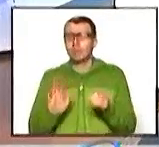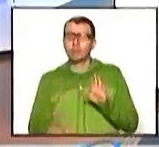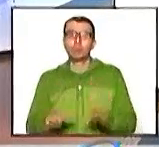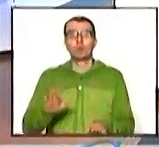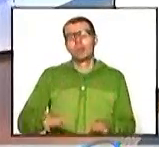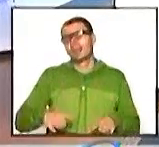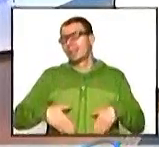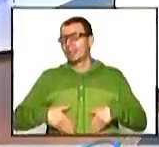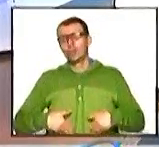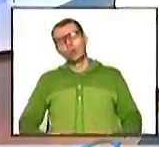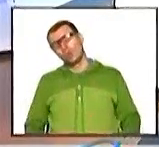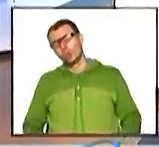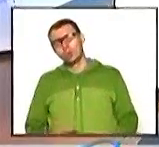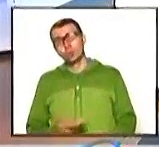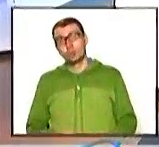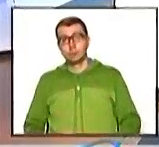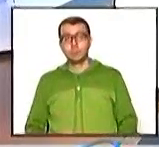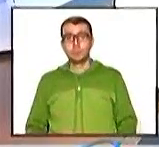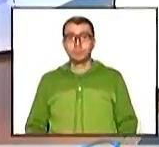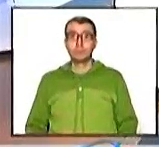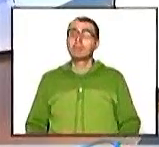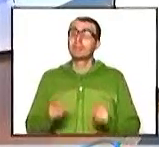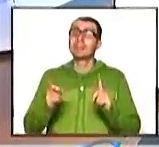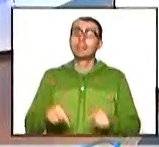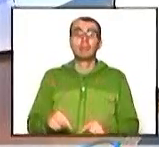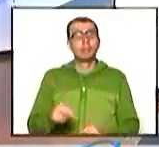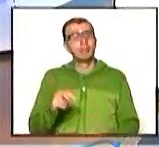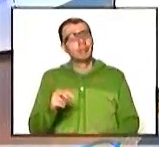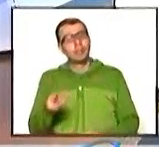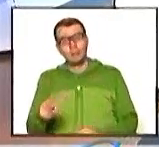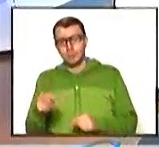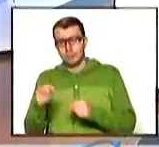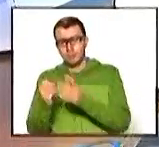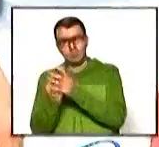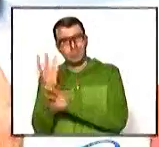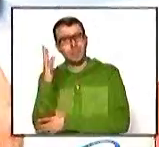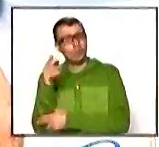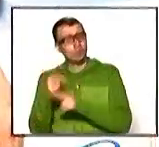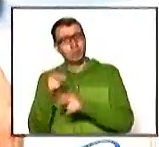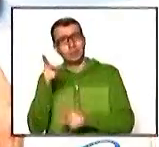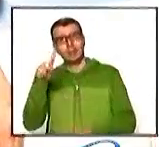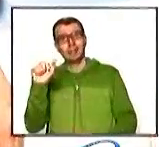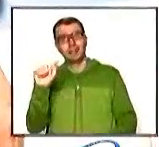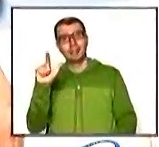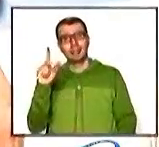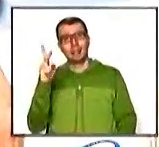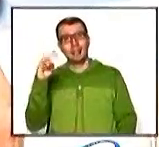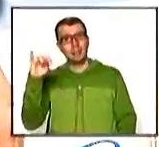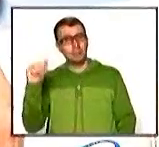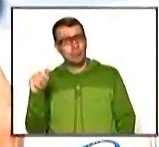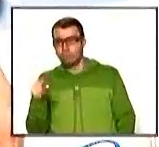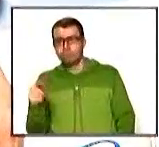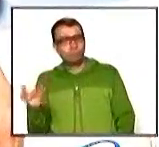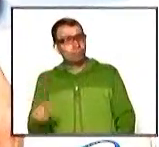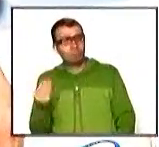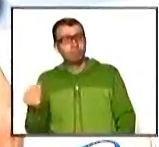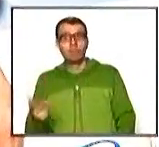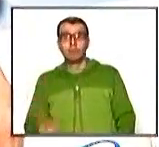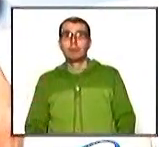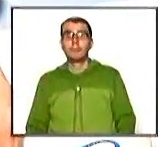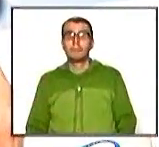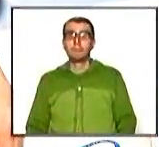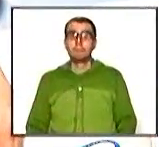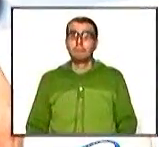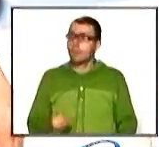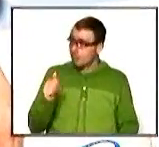¿Qué efectos secundarios tiene la salvia? Muchas gracias. A usted con mucho gusto. Pues si ya tiene unas hemorroides del tamaño que se le